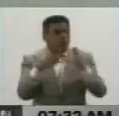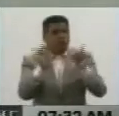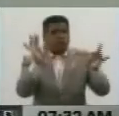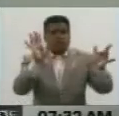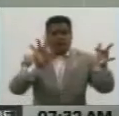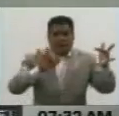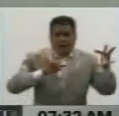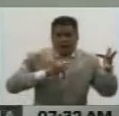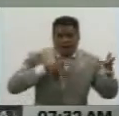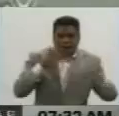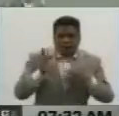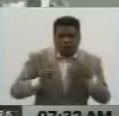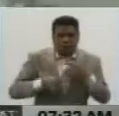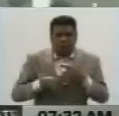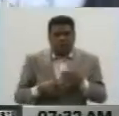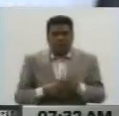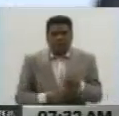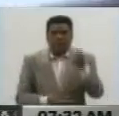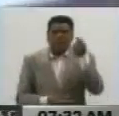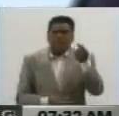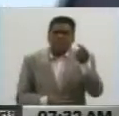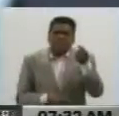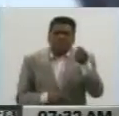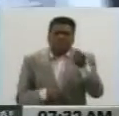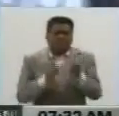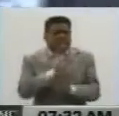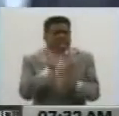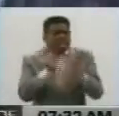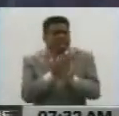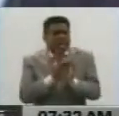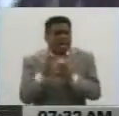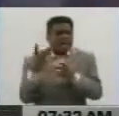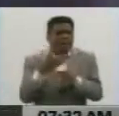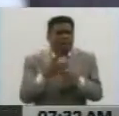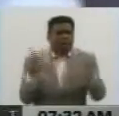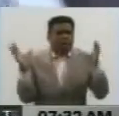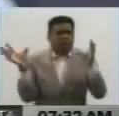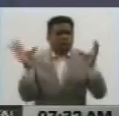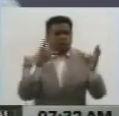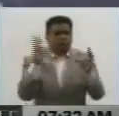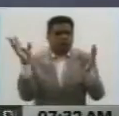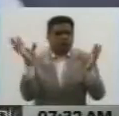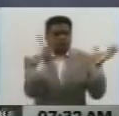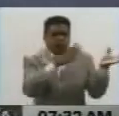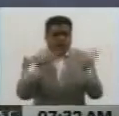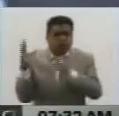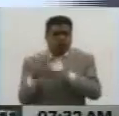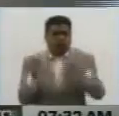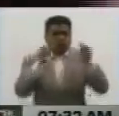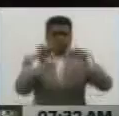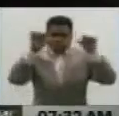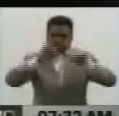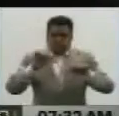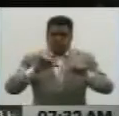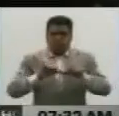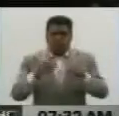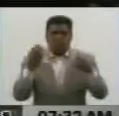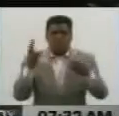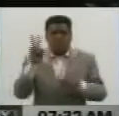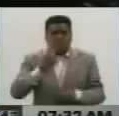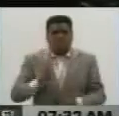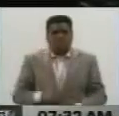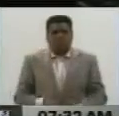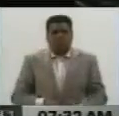minera que cause el menor daño posible al medio ambiente y garantice beneficios para el país. Voy a firmar un